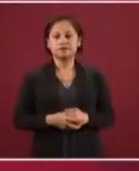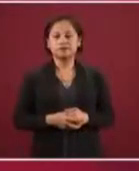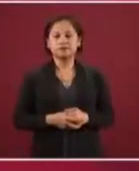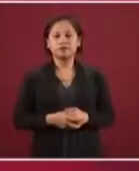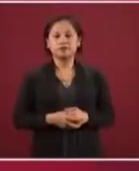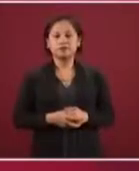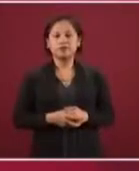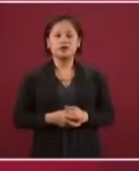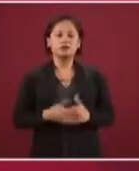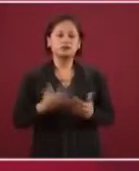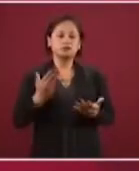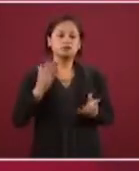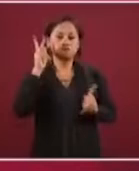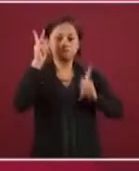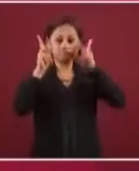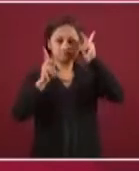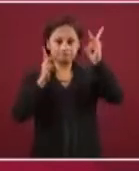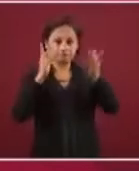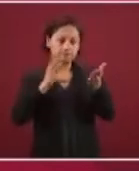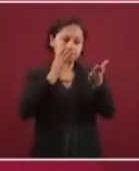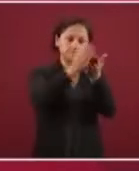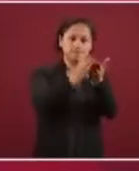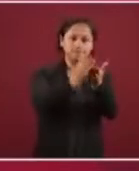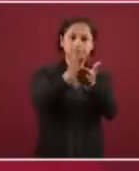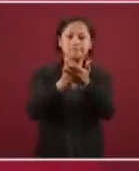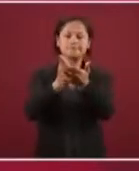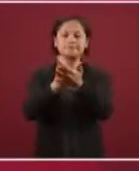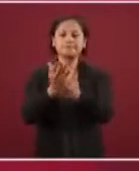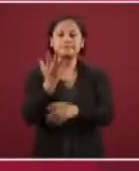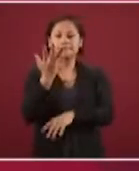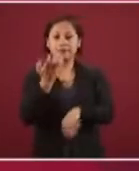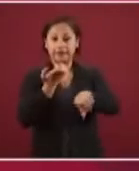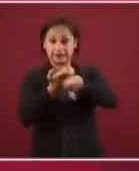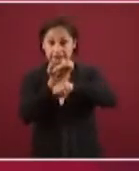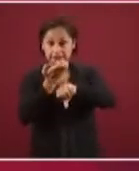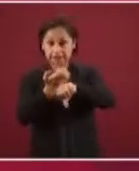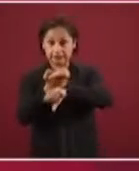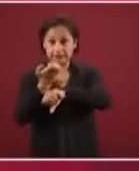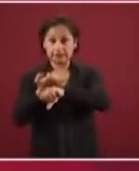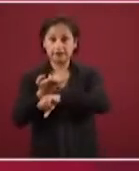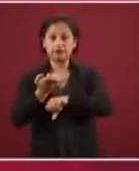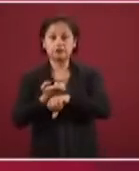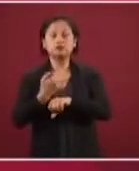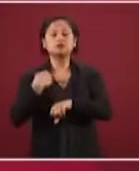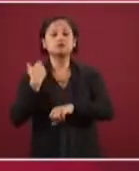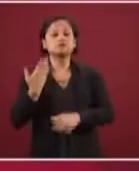5 estados. La verdad es que va a ser un acto por estado.